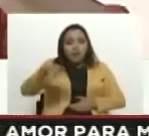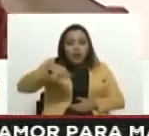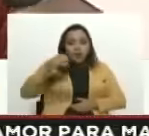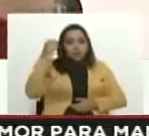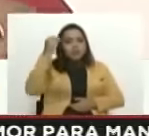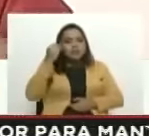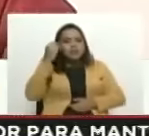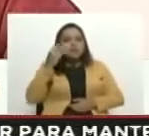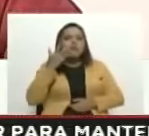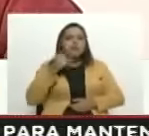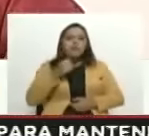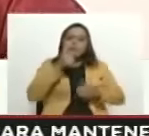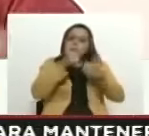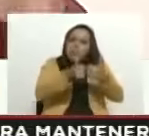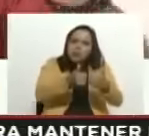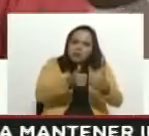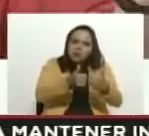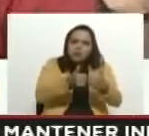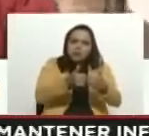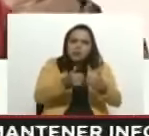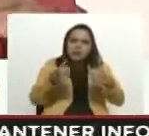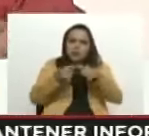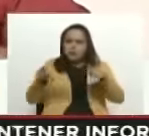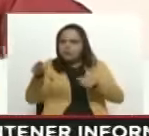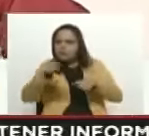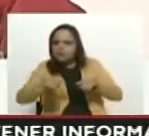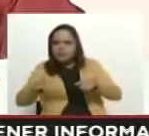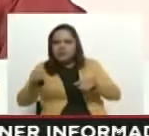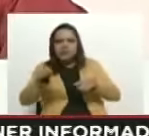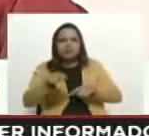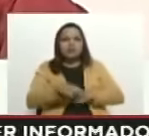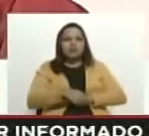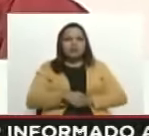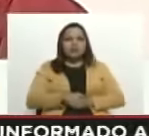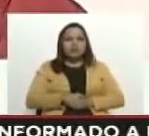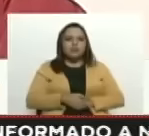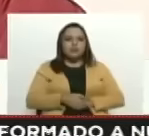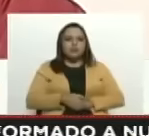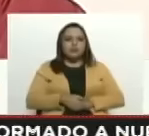bueno, y si usted con una serie